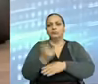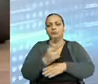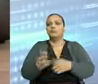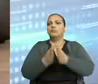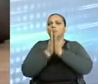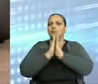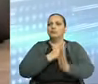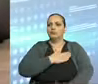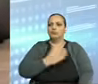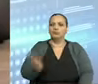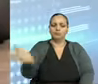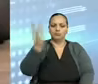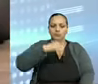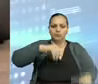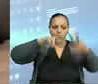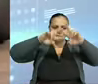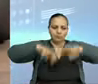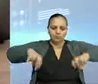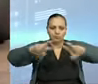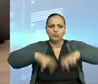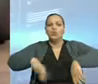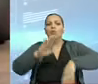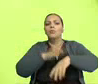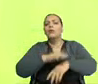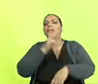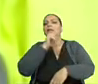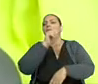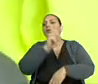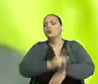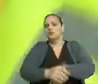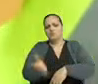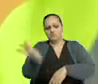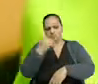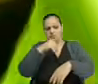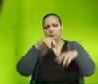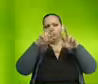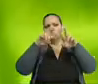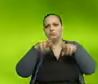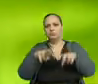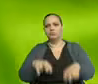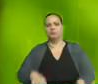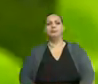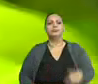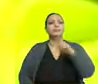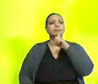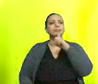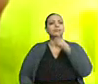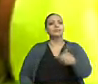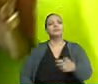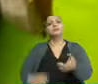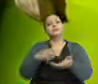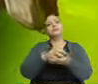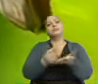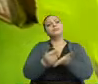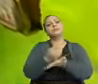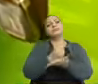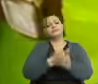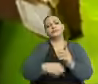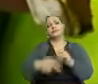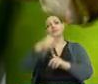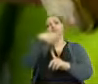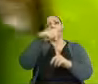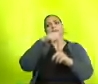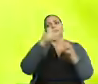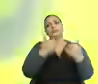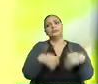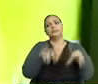se determinen las responsabilidades del caso. Y así fue la Fiscalía que intervino la Prefectura y todo lo decomisado fue trasladado en